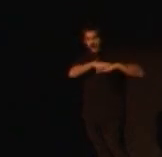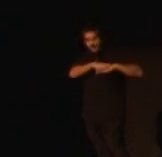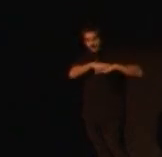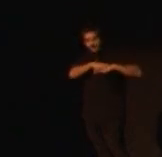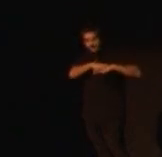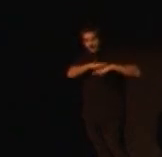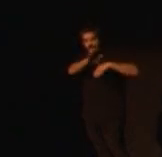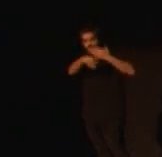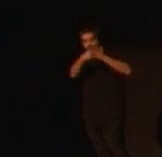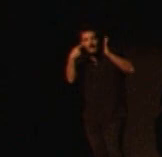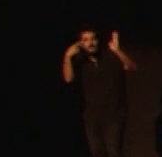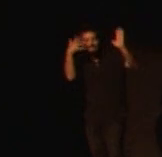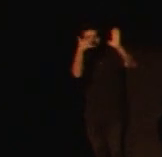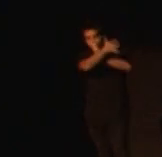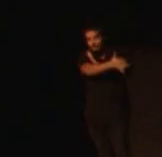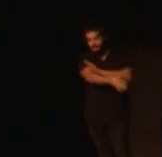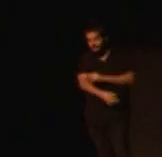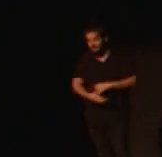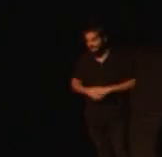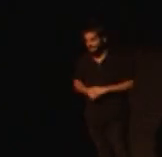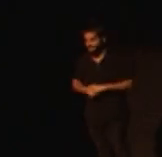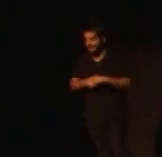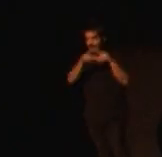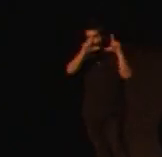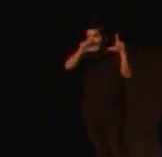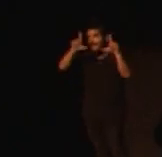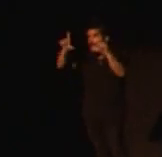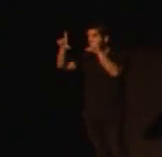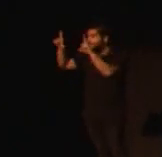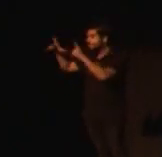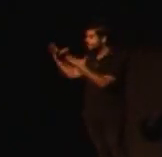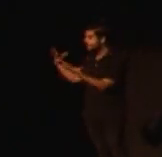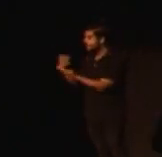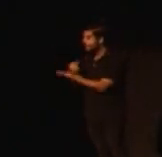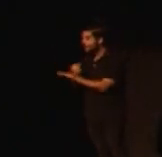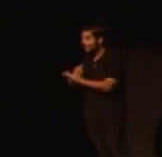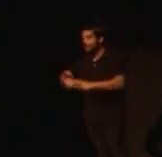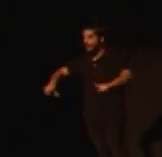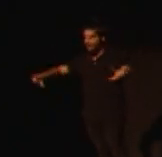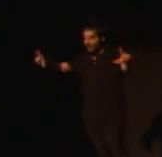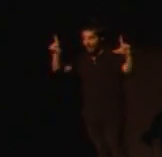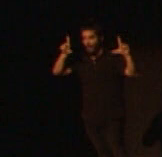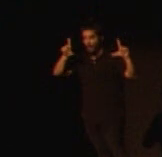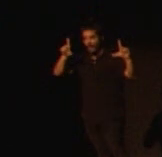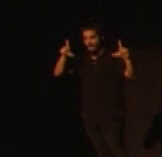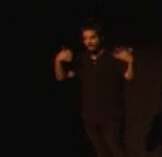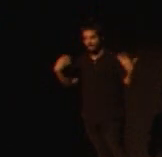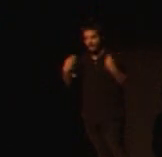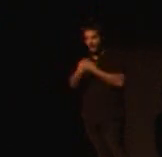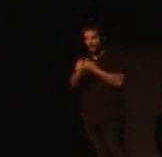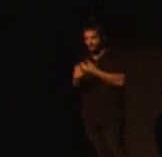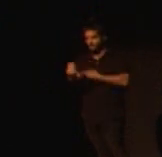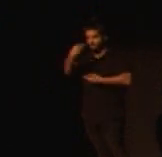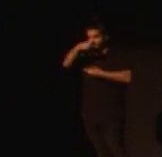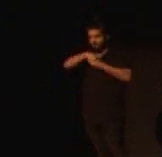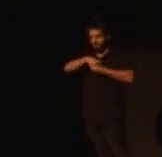en el horizonte. Todas estas imágenes forman un cuadro al que nos vamos a asomar juntos. En él ponemos imagen